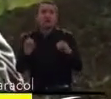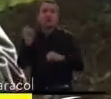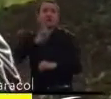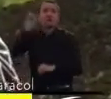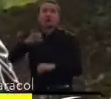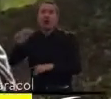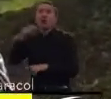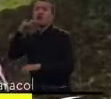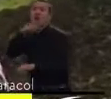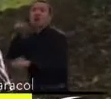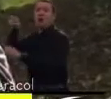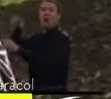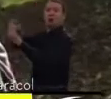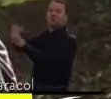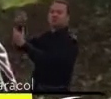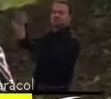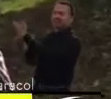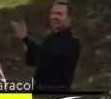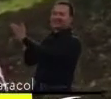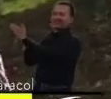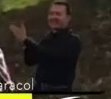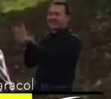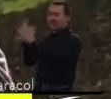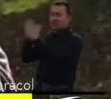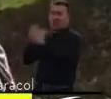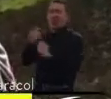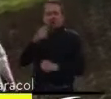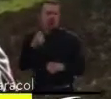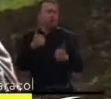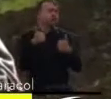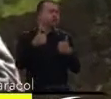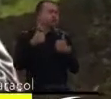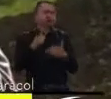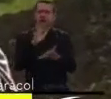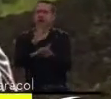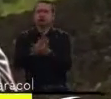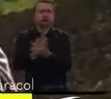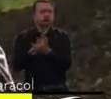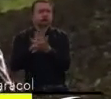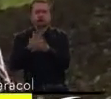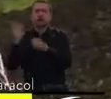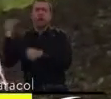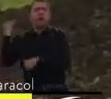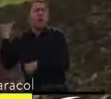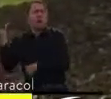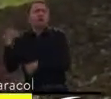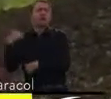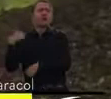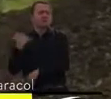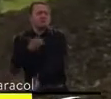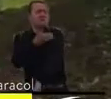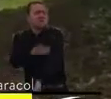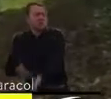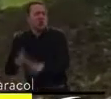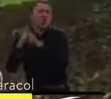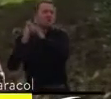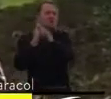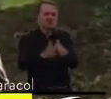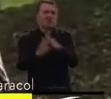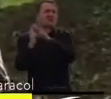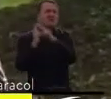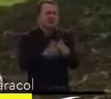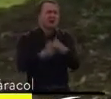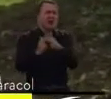pueden acceder. Entonces, aunque suena bonito de que dan muchos millones para créditos,